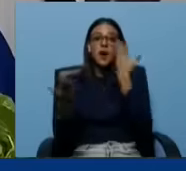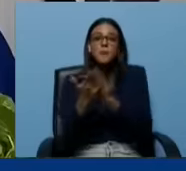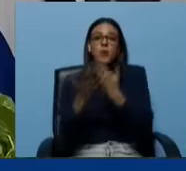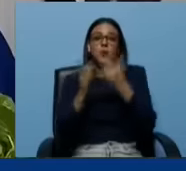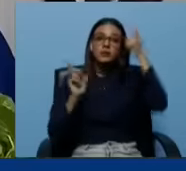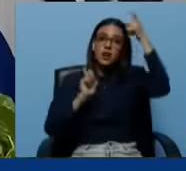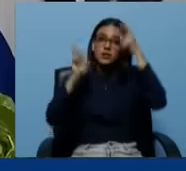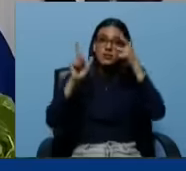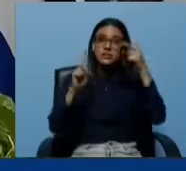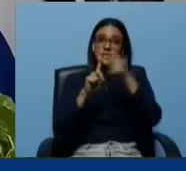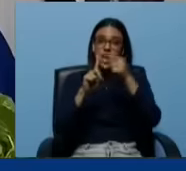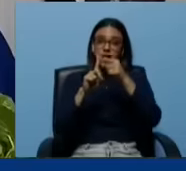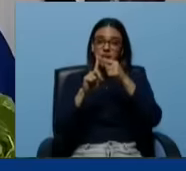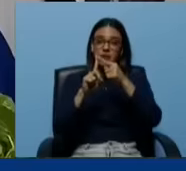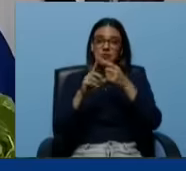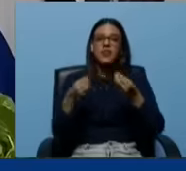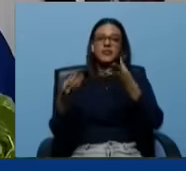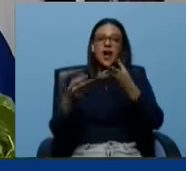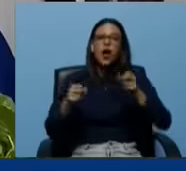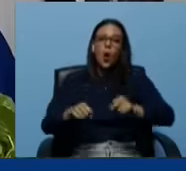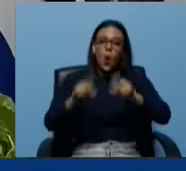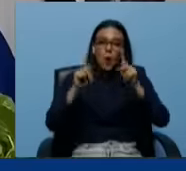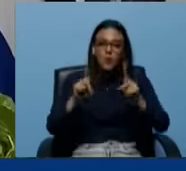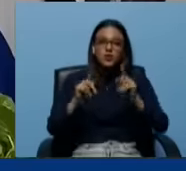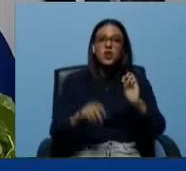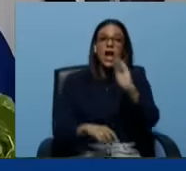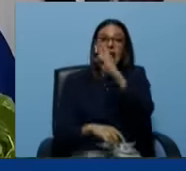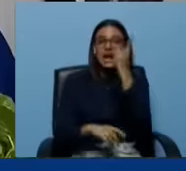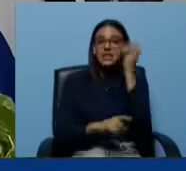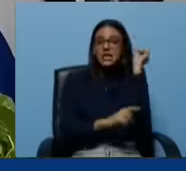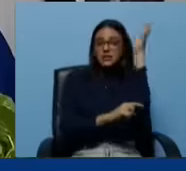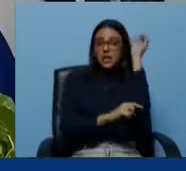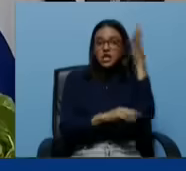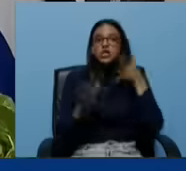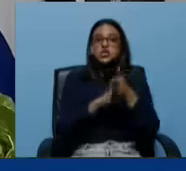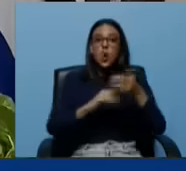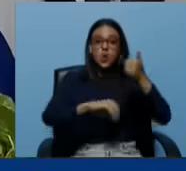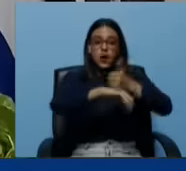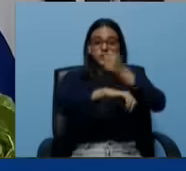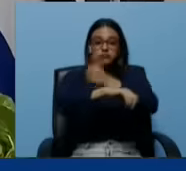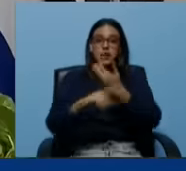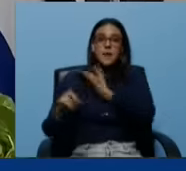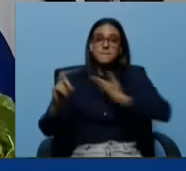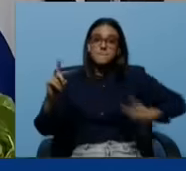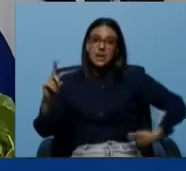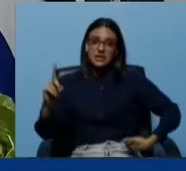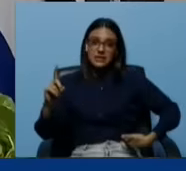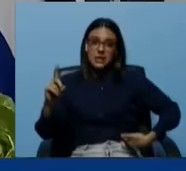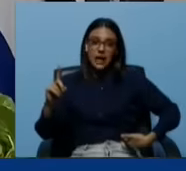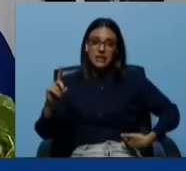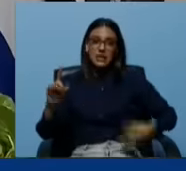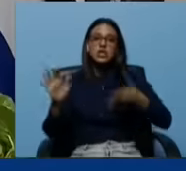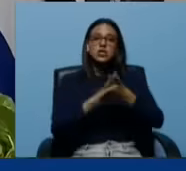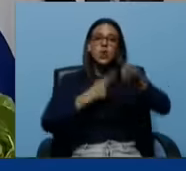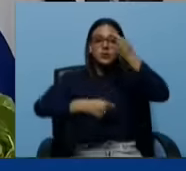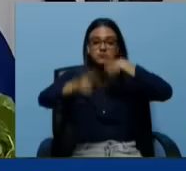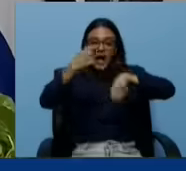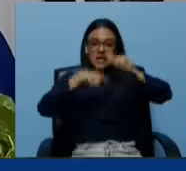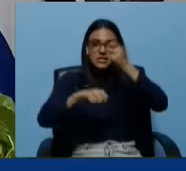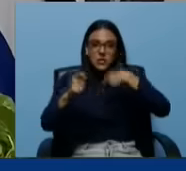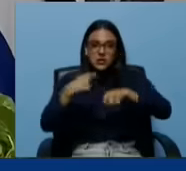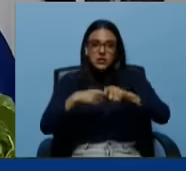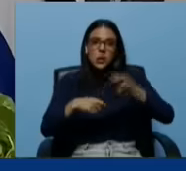Chávez Frías en ocasión de la tercera cumbre de jefes de Estado y de gobierno de la Asociación de